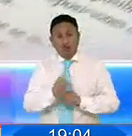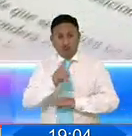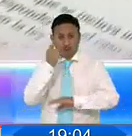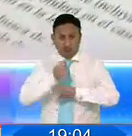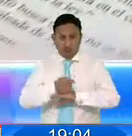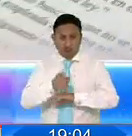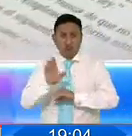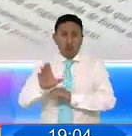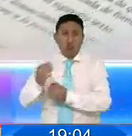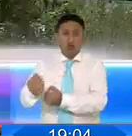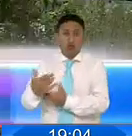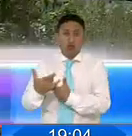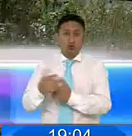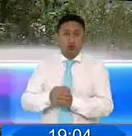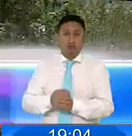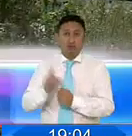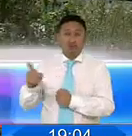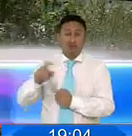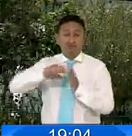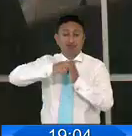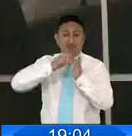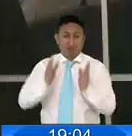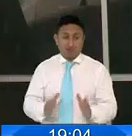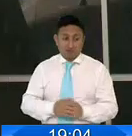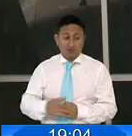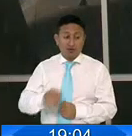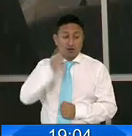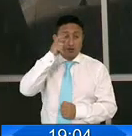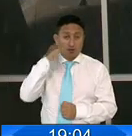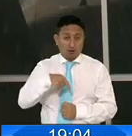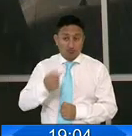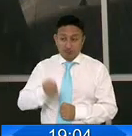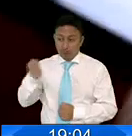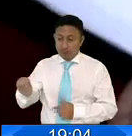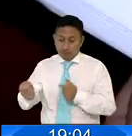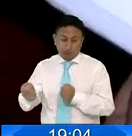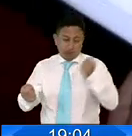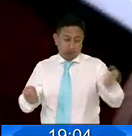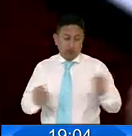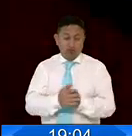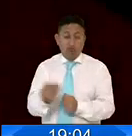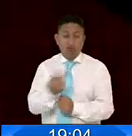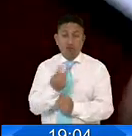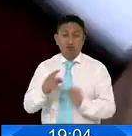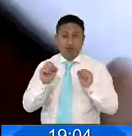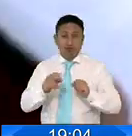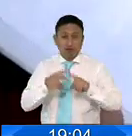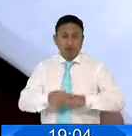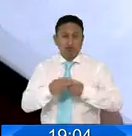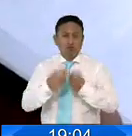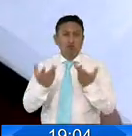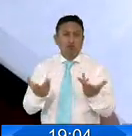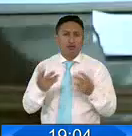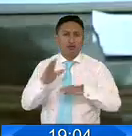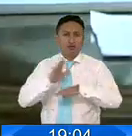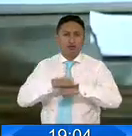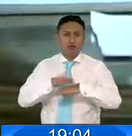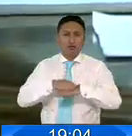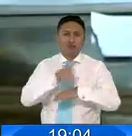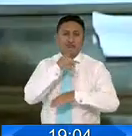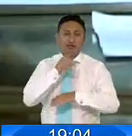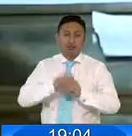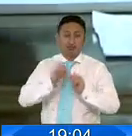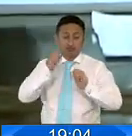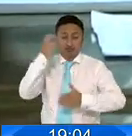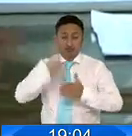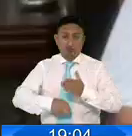que el informe sea enviado tanto a Contraloría como a Fiscalía para que estas instituciones puedan determinar responsabilidades